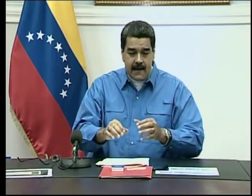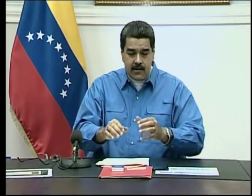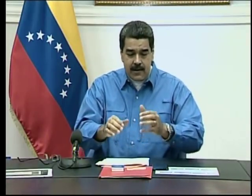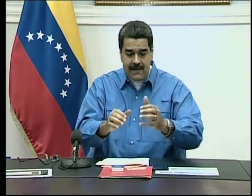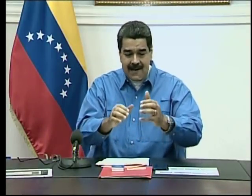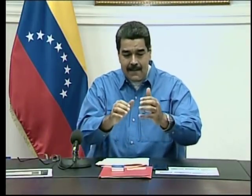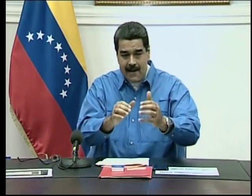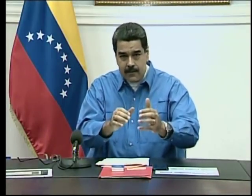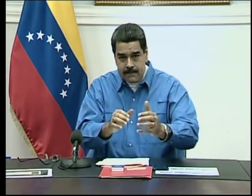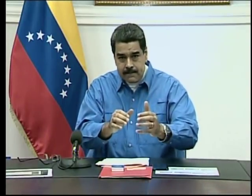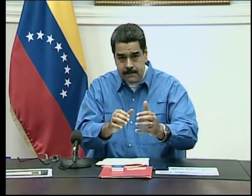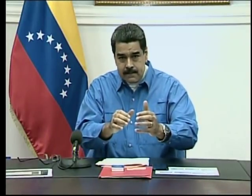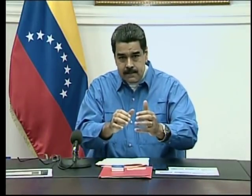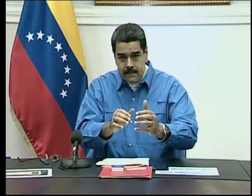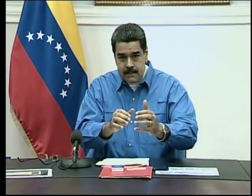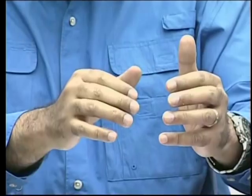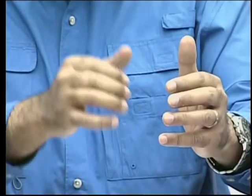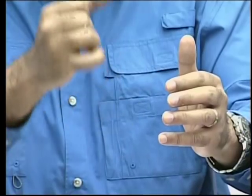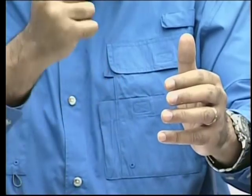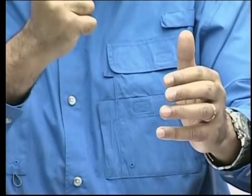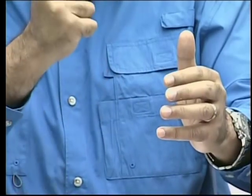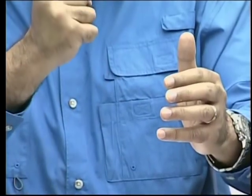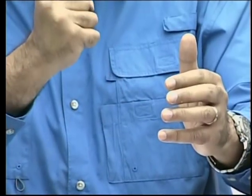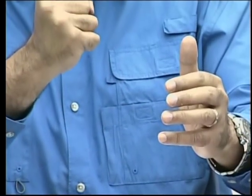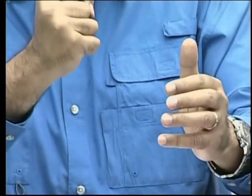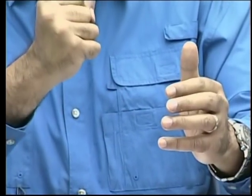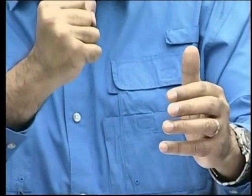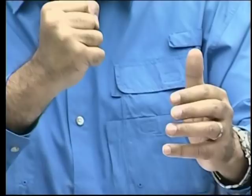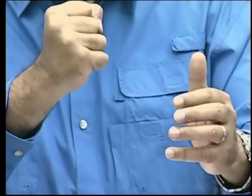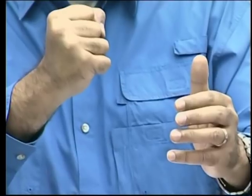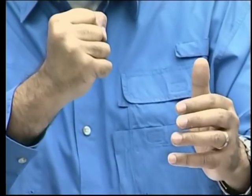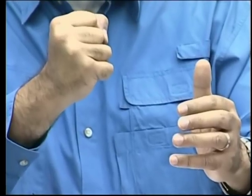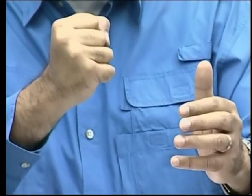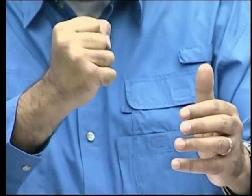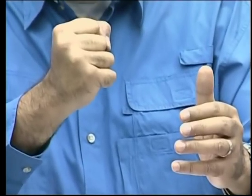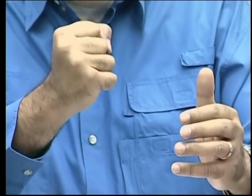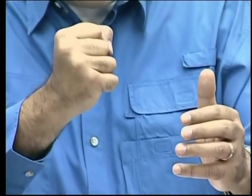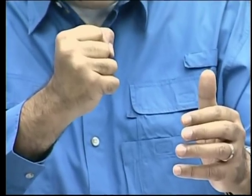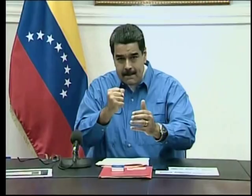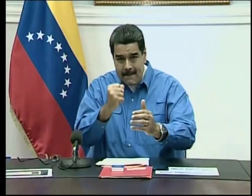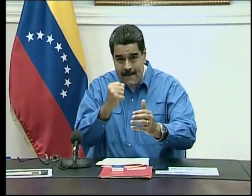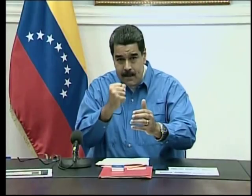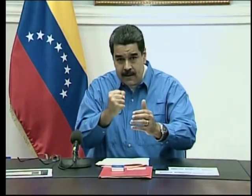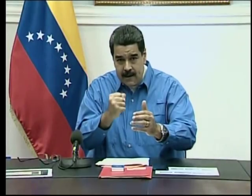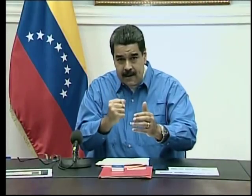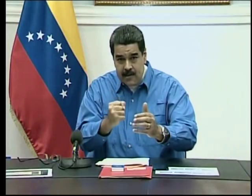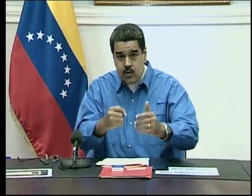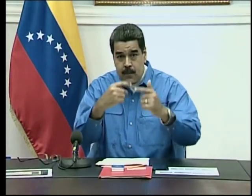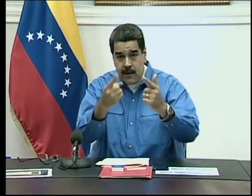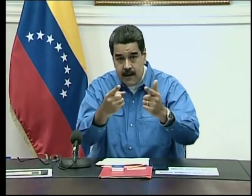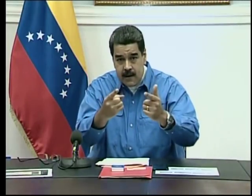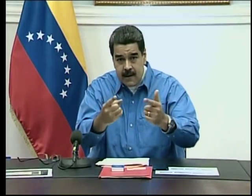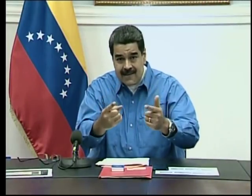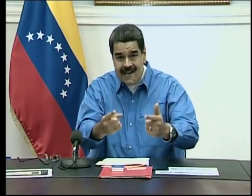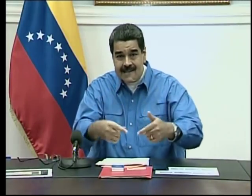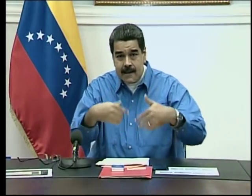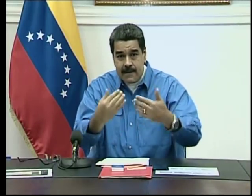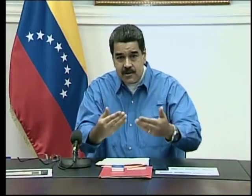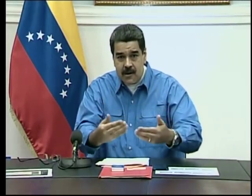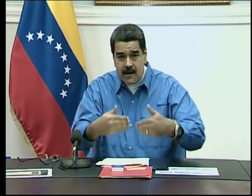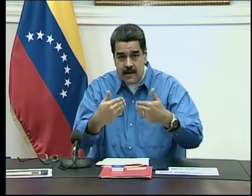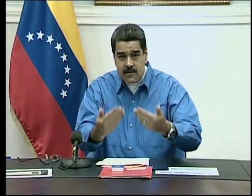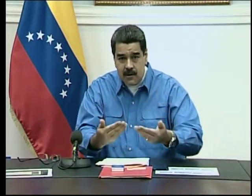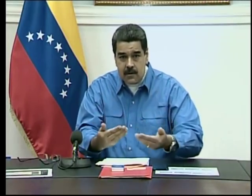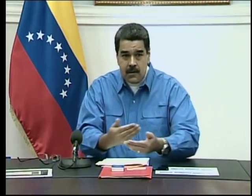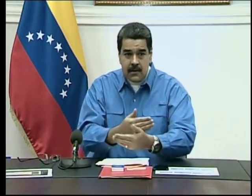son nuestra guía, nos llevan de la mano y yo con todo el poder que tengo como presidente de la República, mi poder es su poder, está